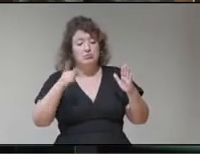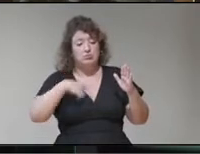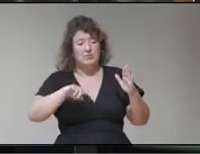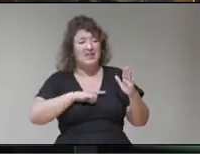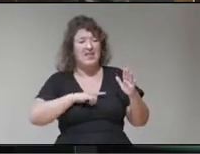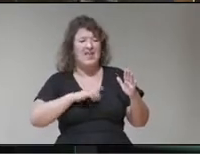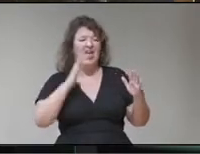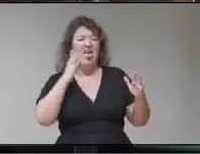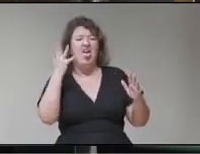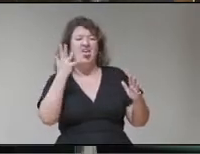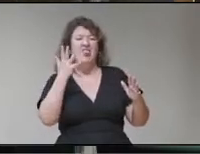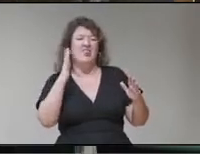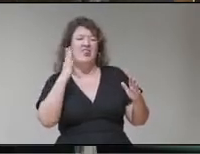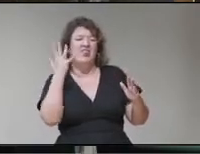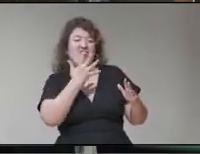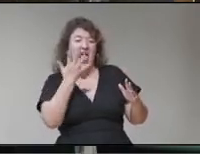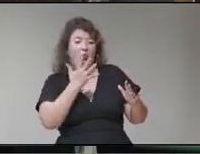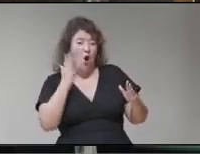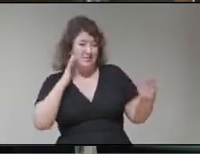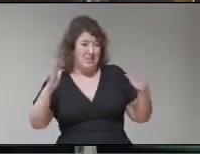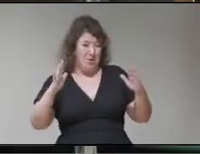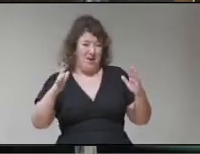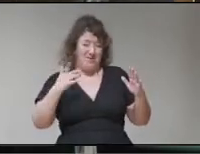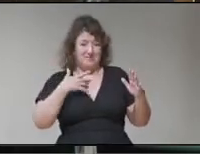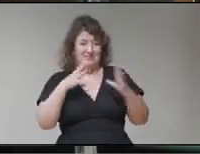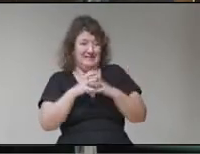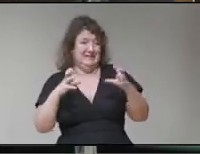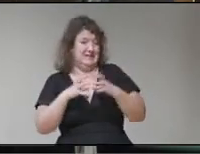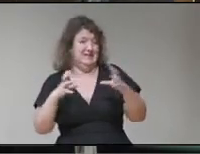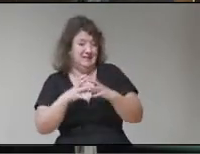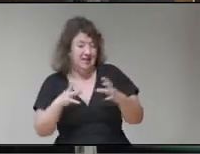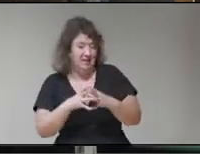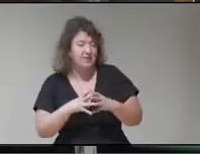celo, sino que en cualquier momento podemos